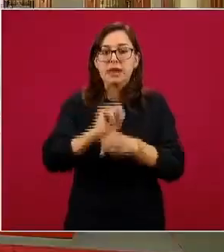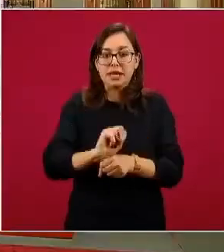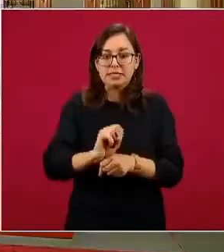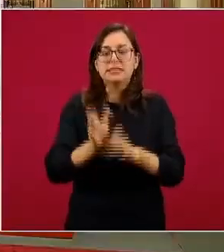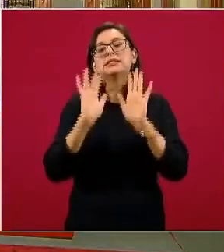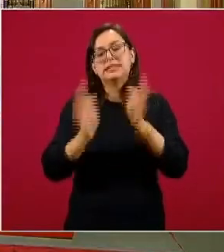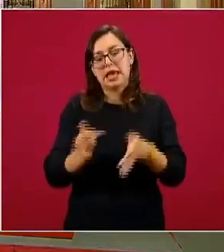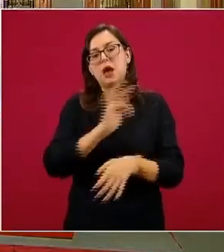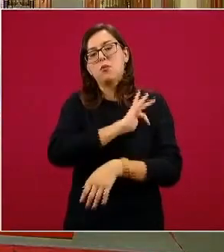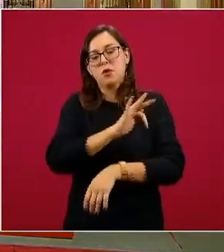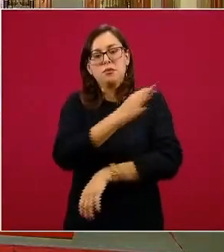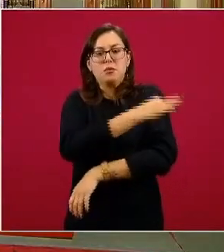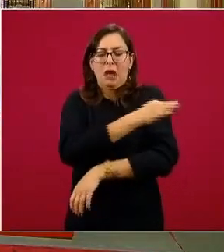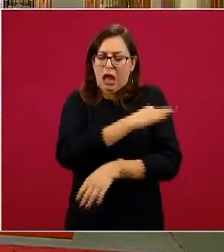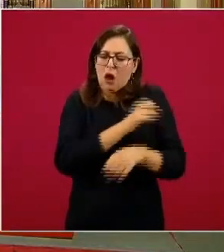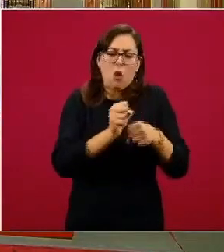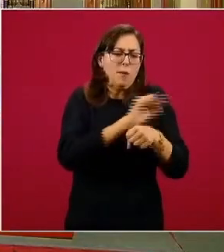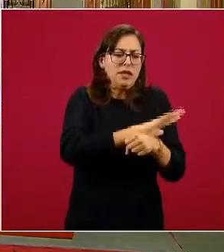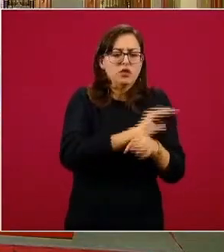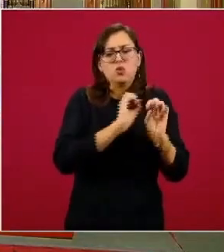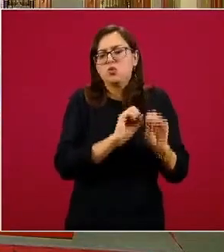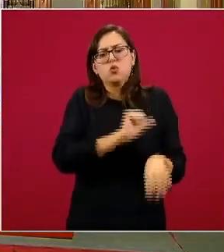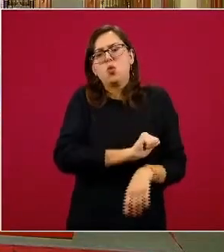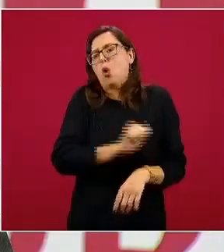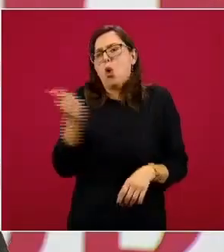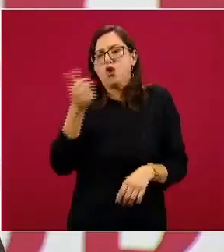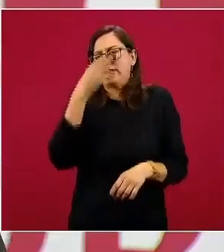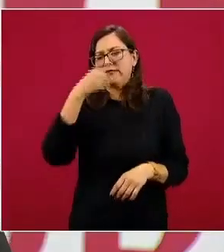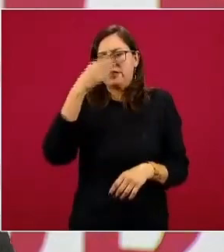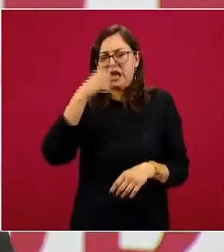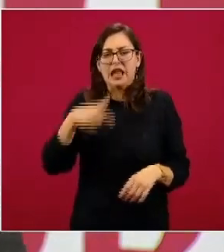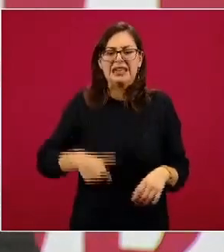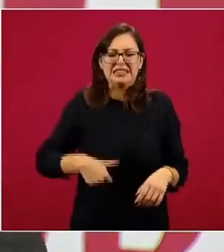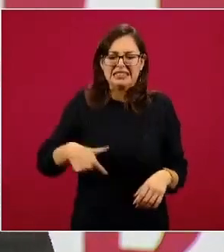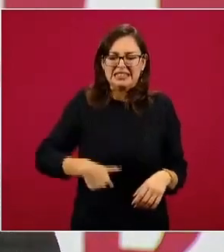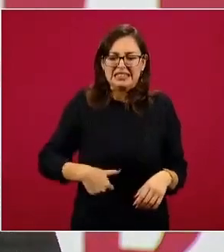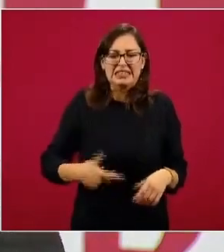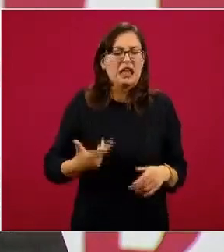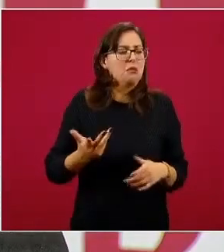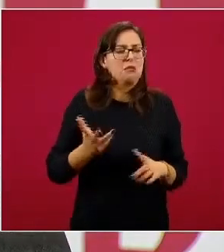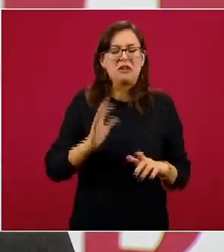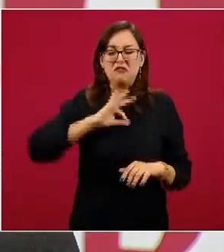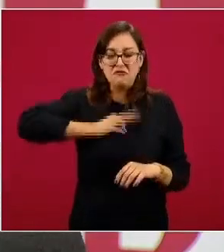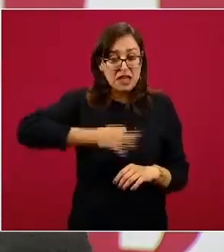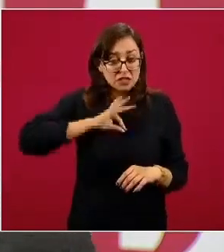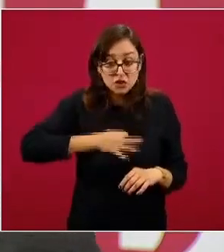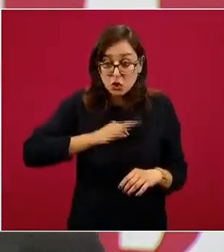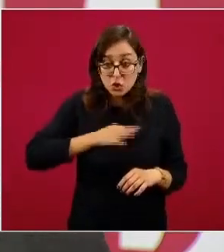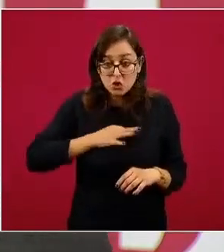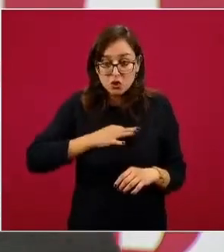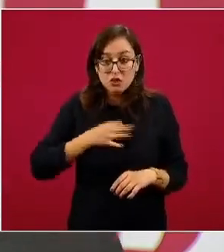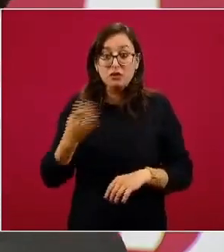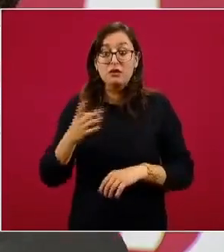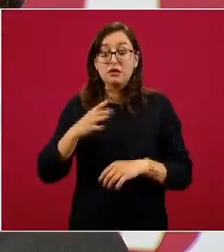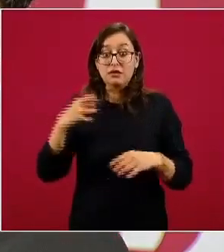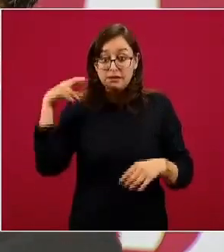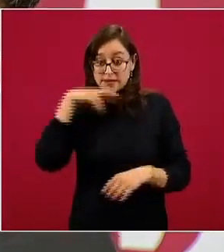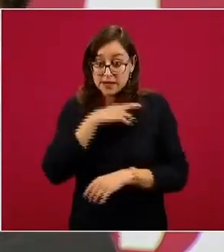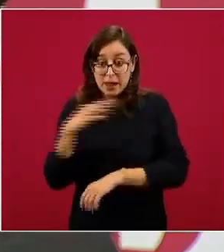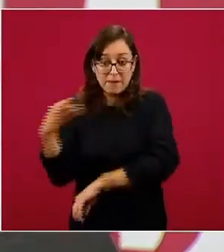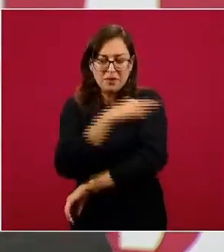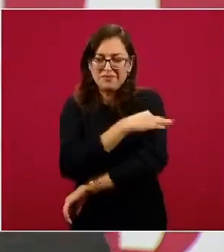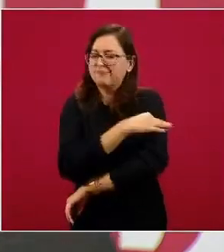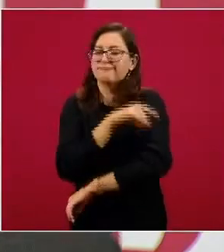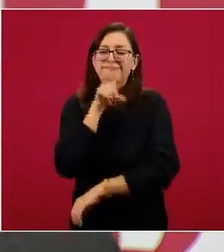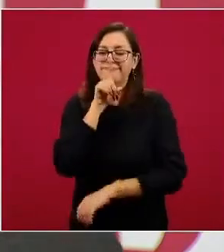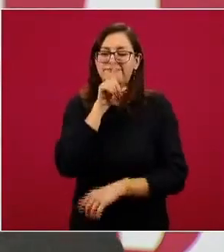Ya sea COVID, ya sea otra infección respiratoria, ya sea una infección intestinal, cualquier infección es deseable dejar pasar